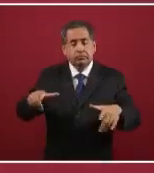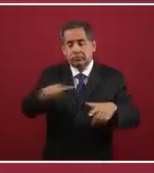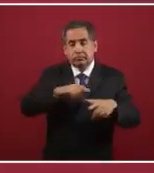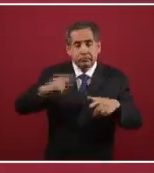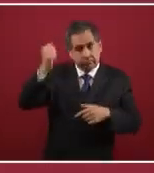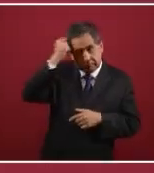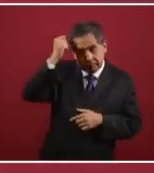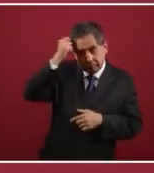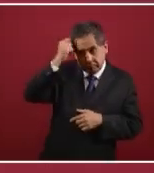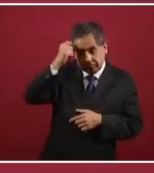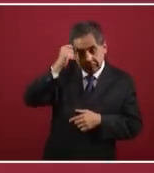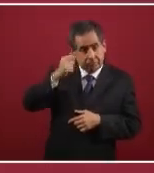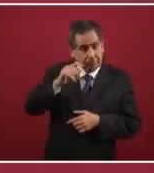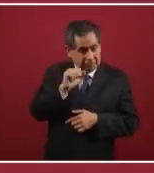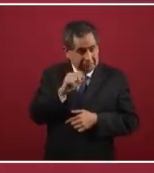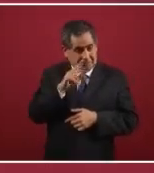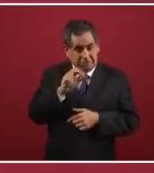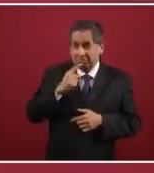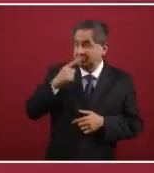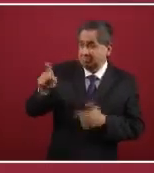Texcoco.